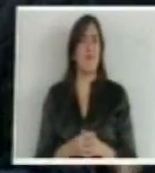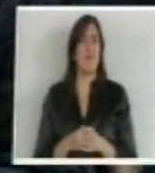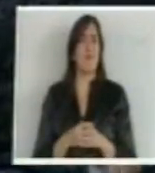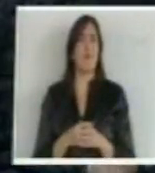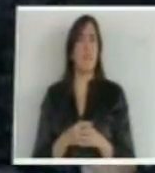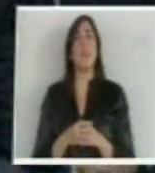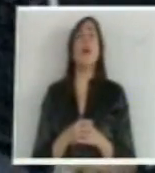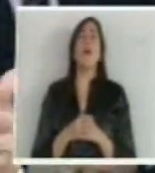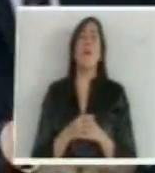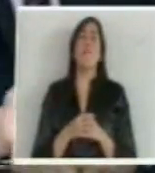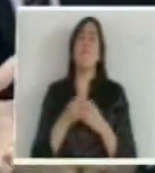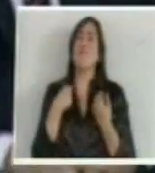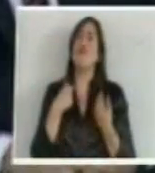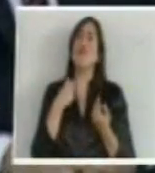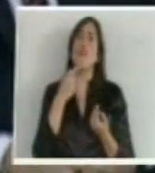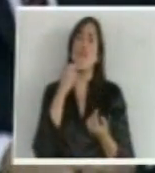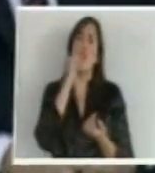¡Qué maravilla, digo yo!